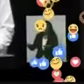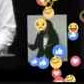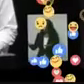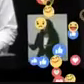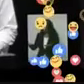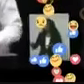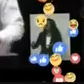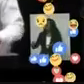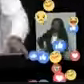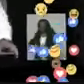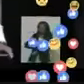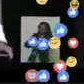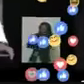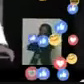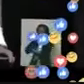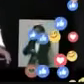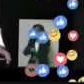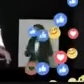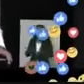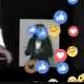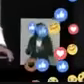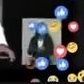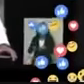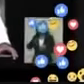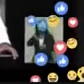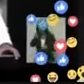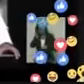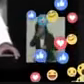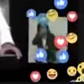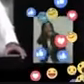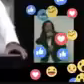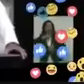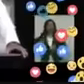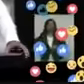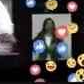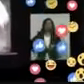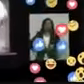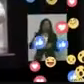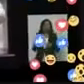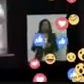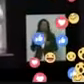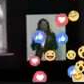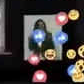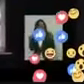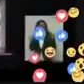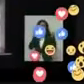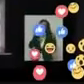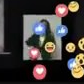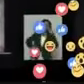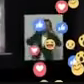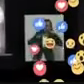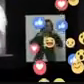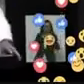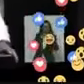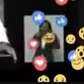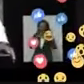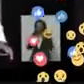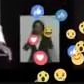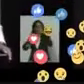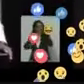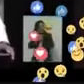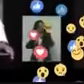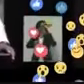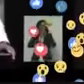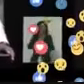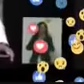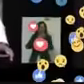ignorante, abusador, chantajista, ratero, narco. Y sepa su puta madre cuántas cosas más le están